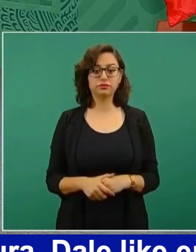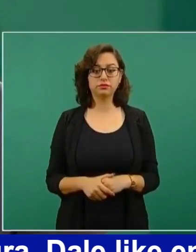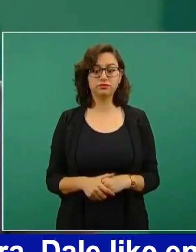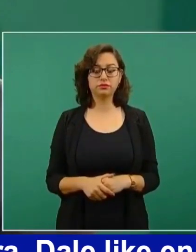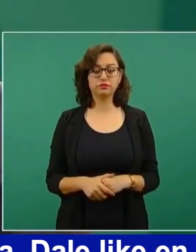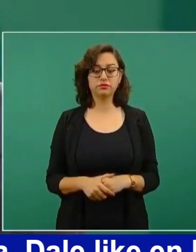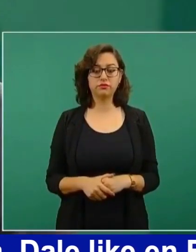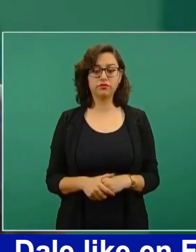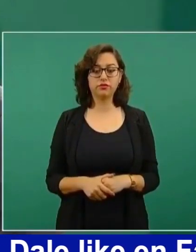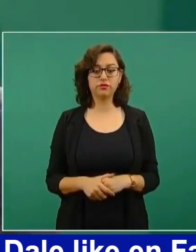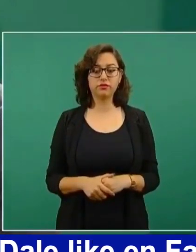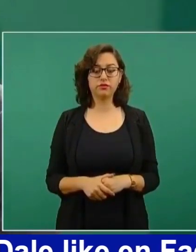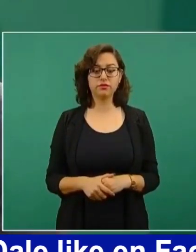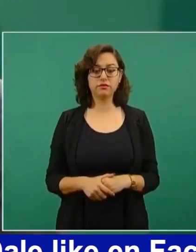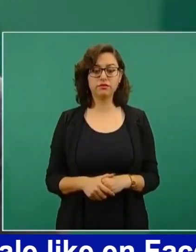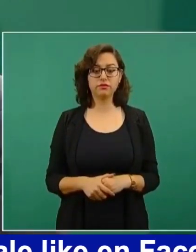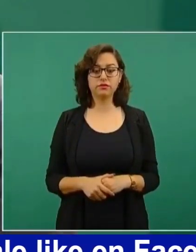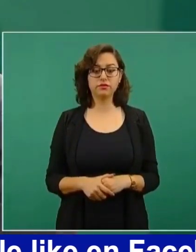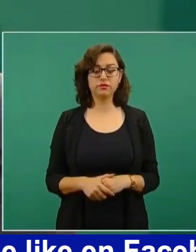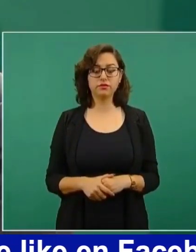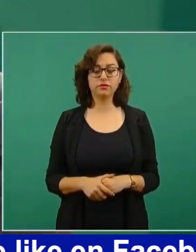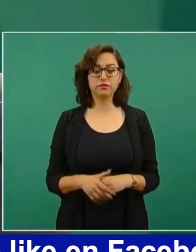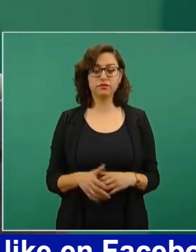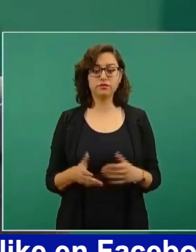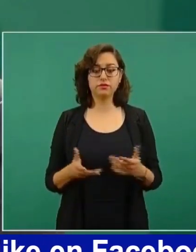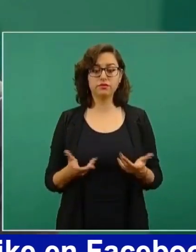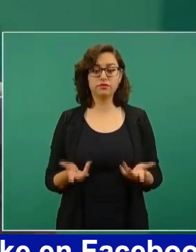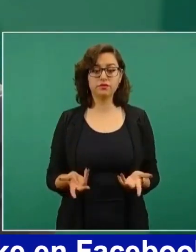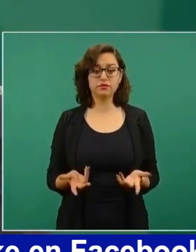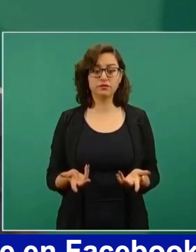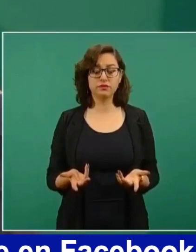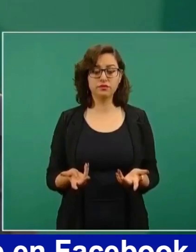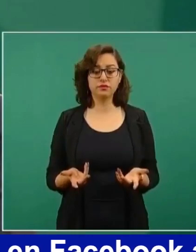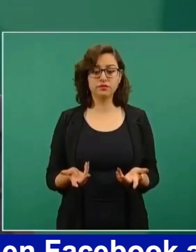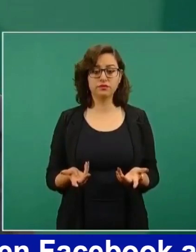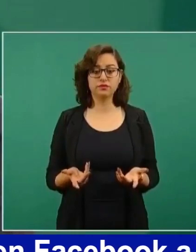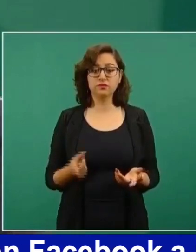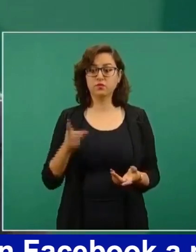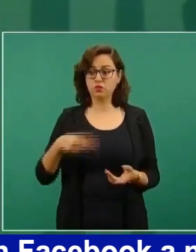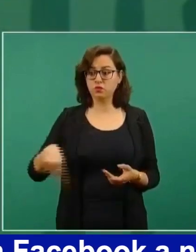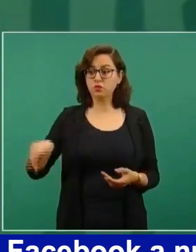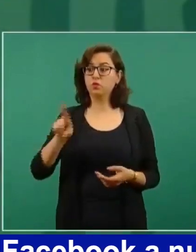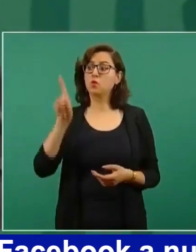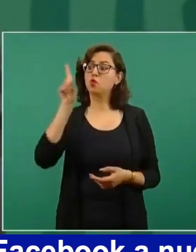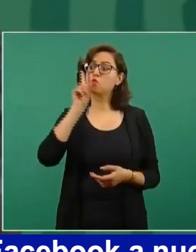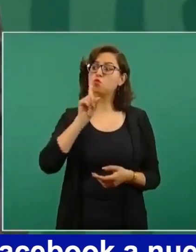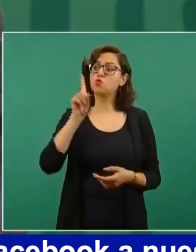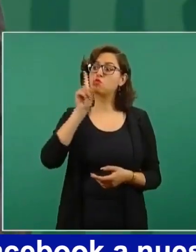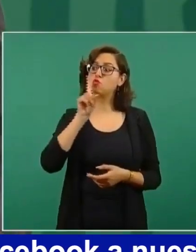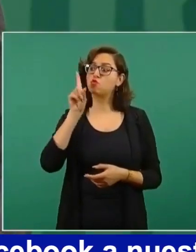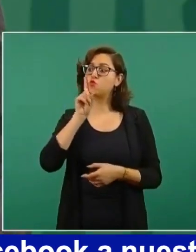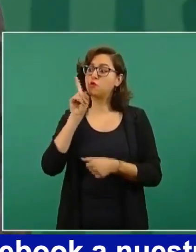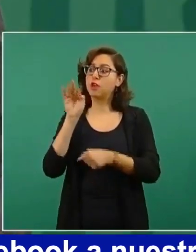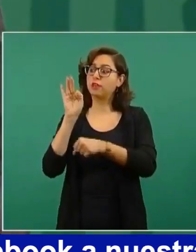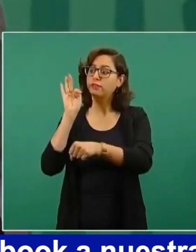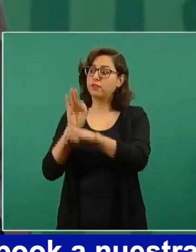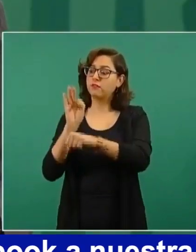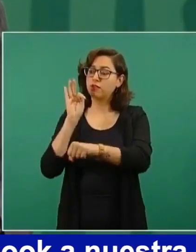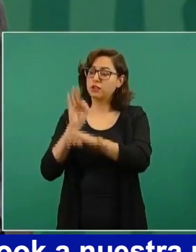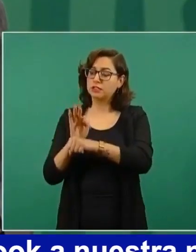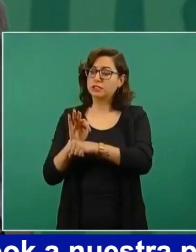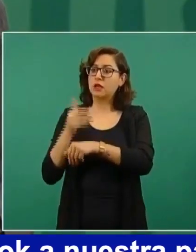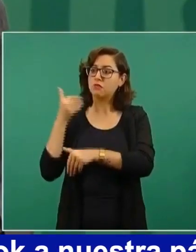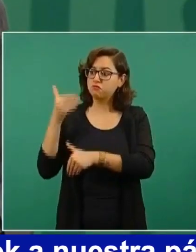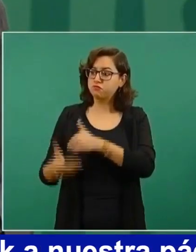Se habla de los avances que se tienen en la defensa de las mujeres en el mundo.